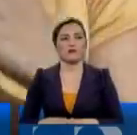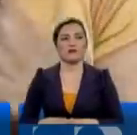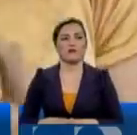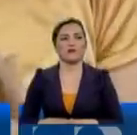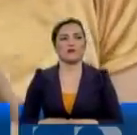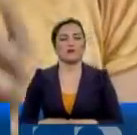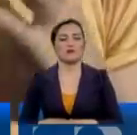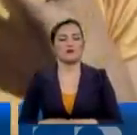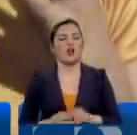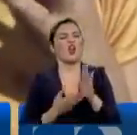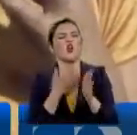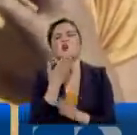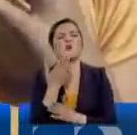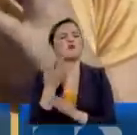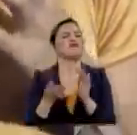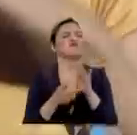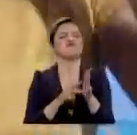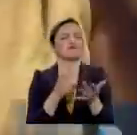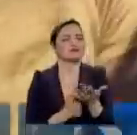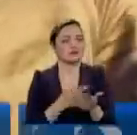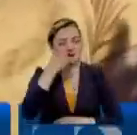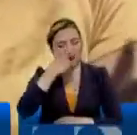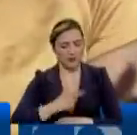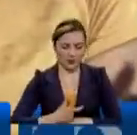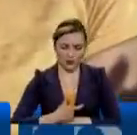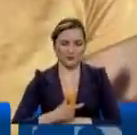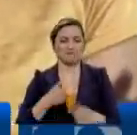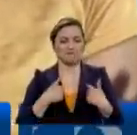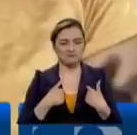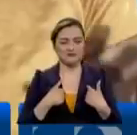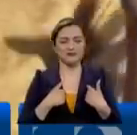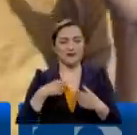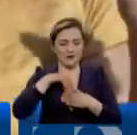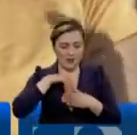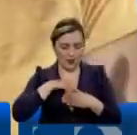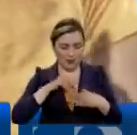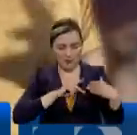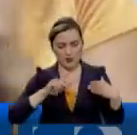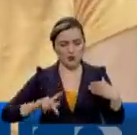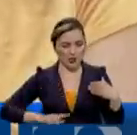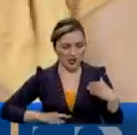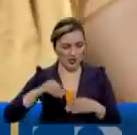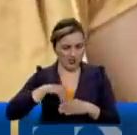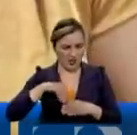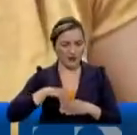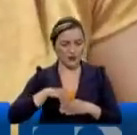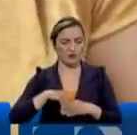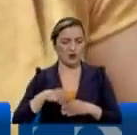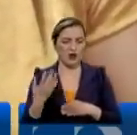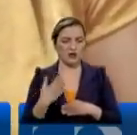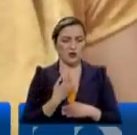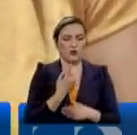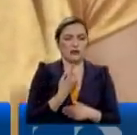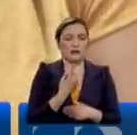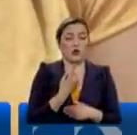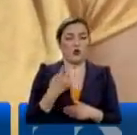poder reunirnos, de salir un poco de esta realidad en la que estamos viviendo actualmente y divertirnos, darnos